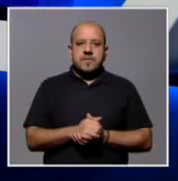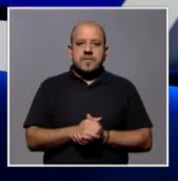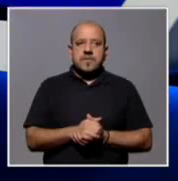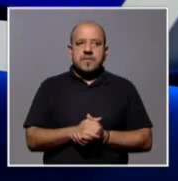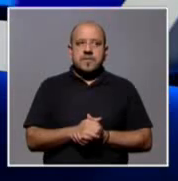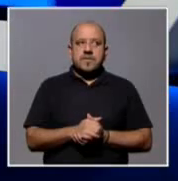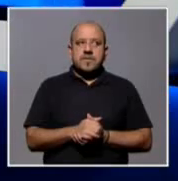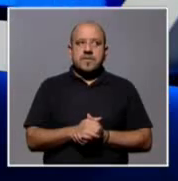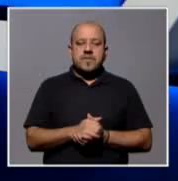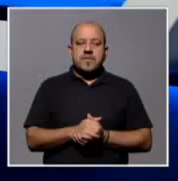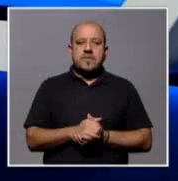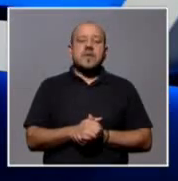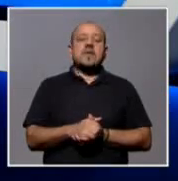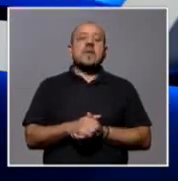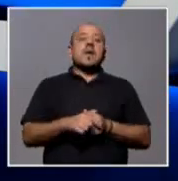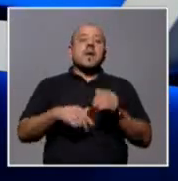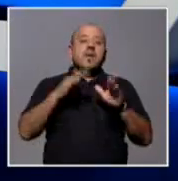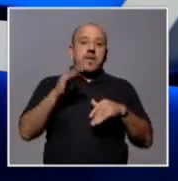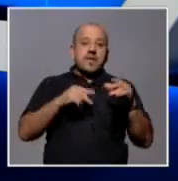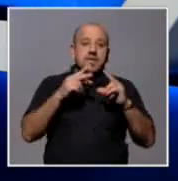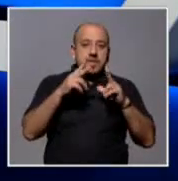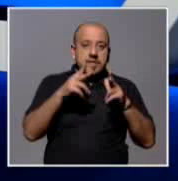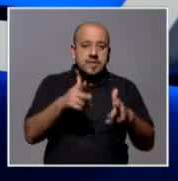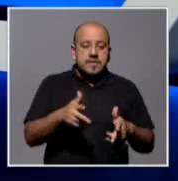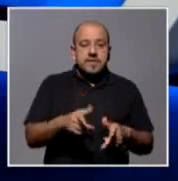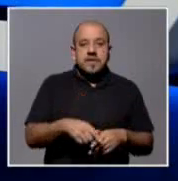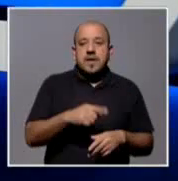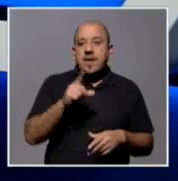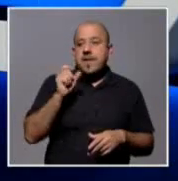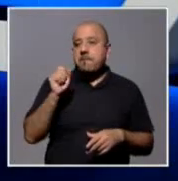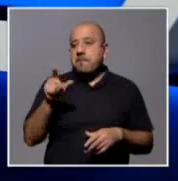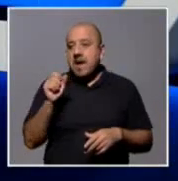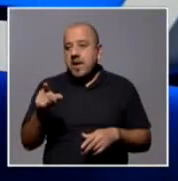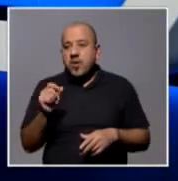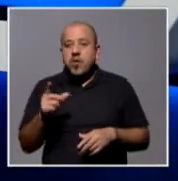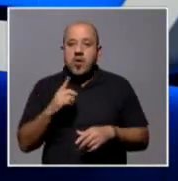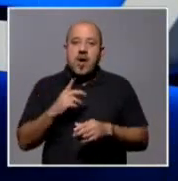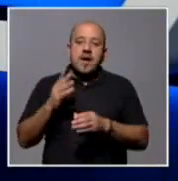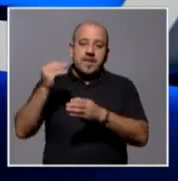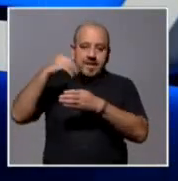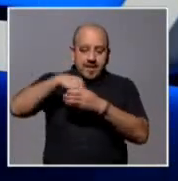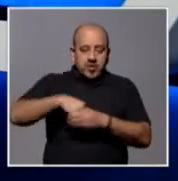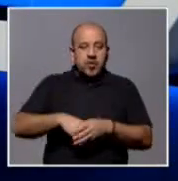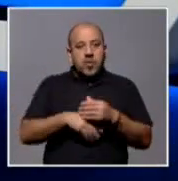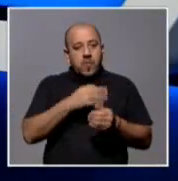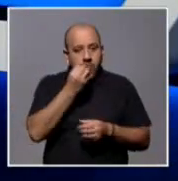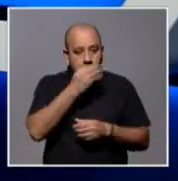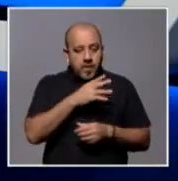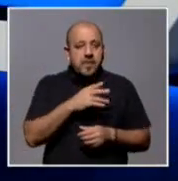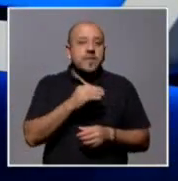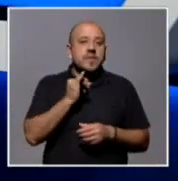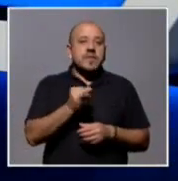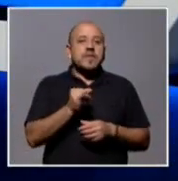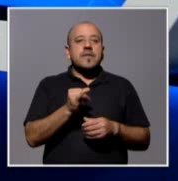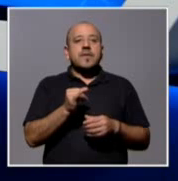Y bueno, se dice a veces que todo lo malo trae algo bueno y a veces eso pasa. Y es